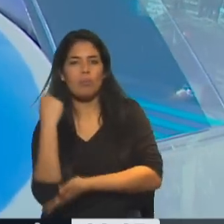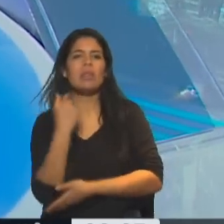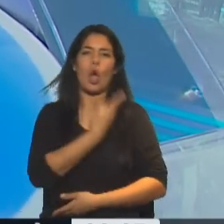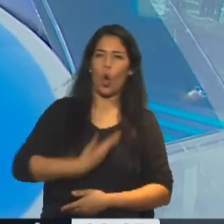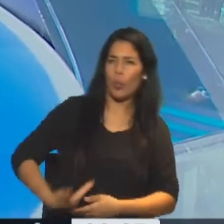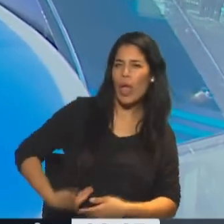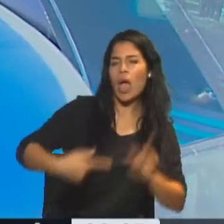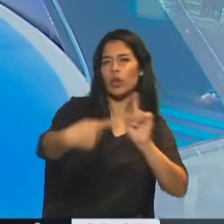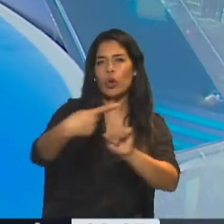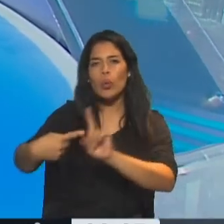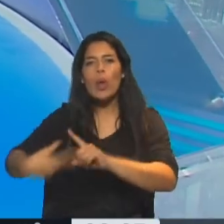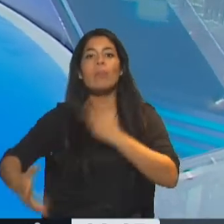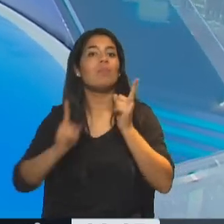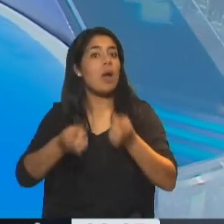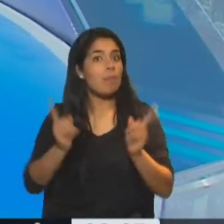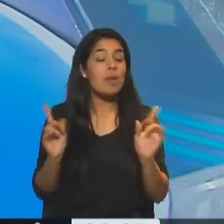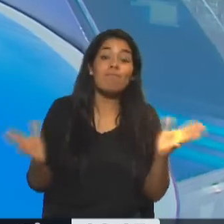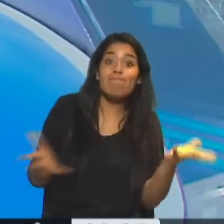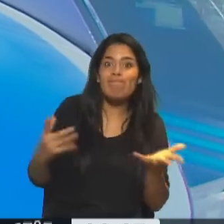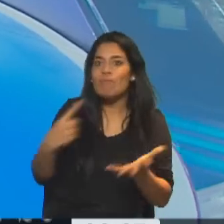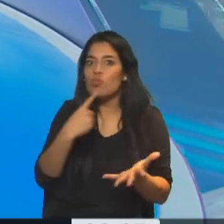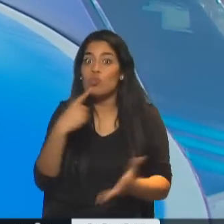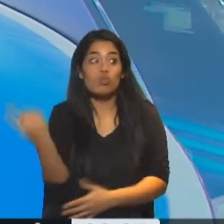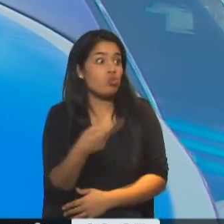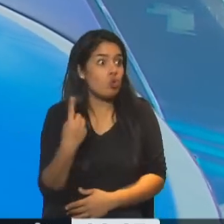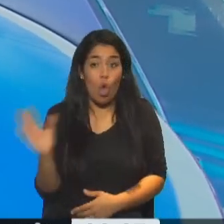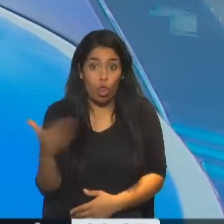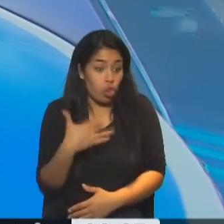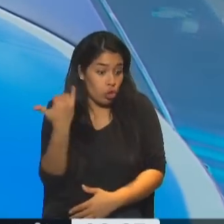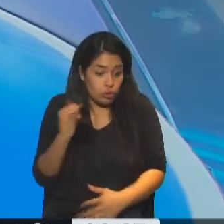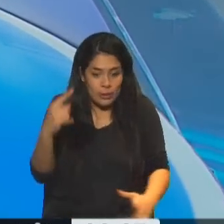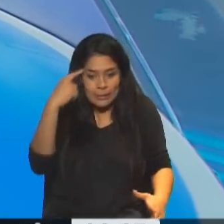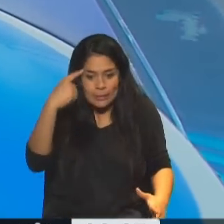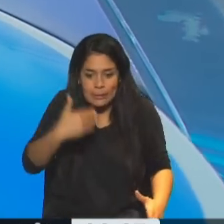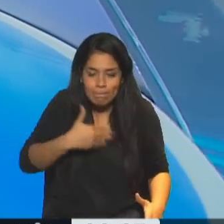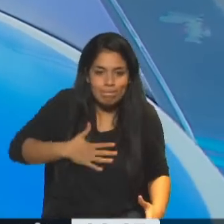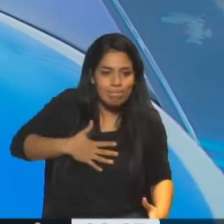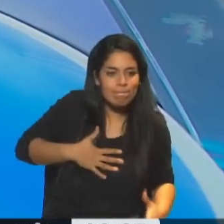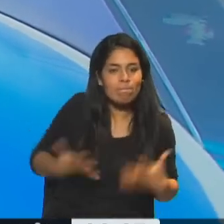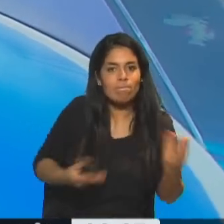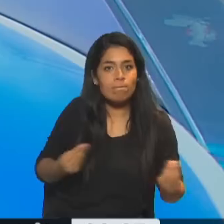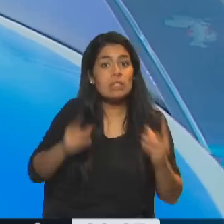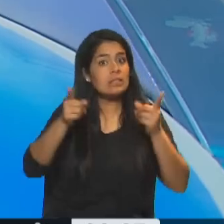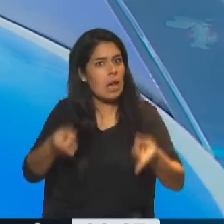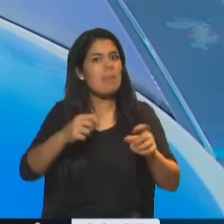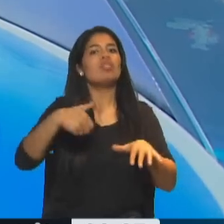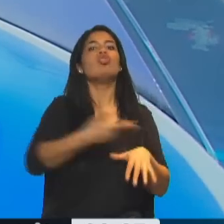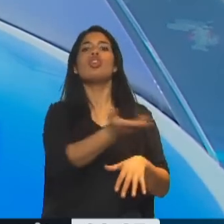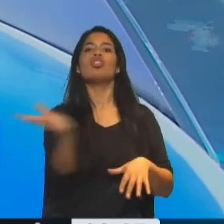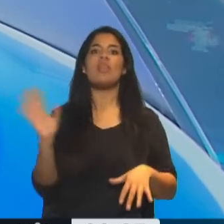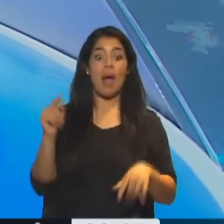social va a tener frente a esta incertidumbre que todos tenemos? ¿Sí? Porque también es cierto que el margen y el humor social es muy acotado.